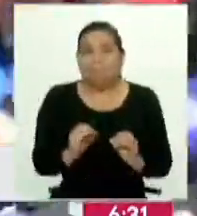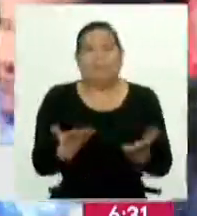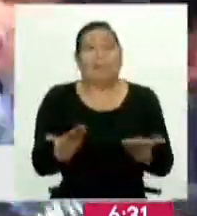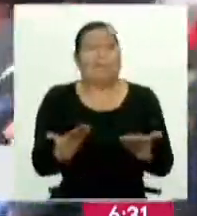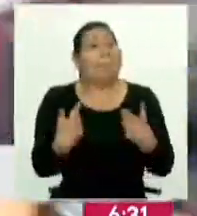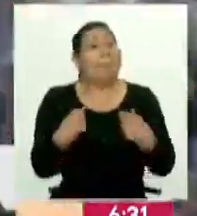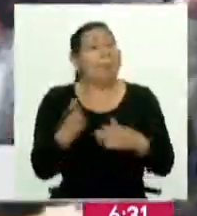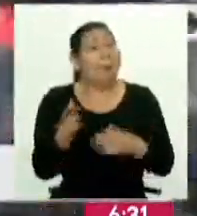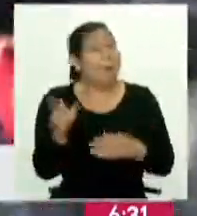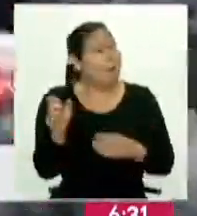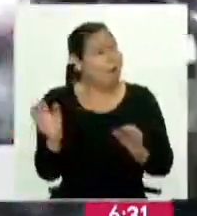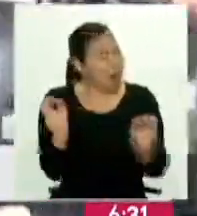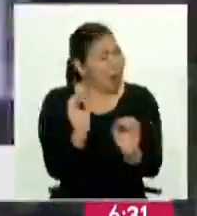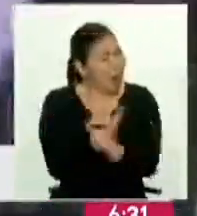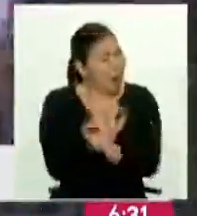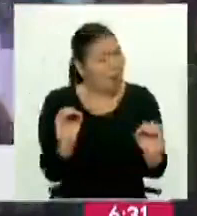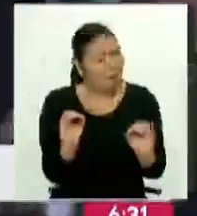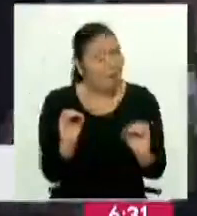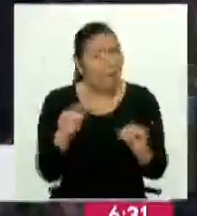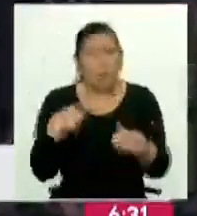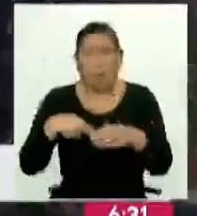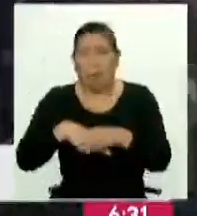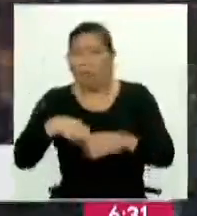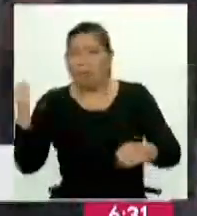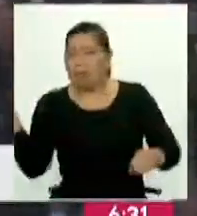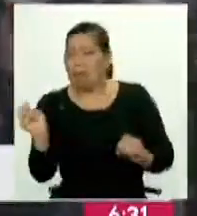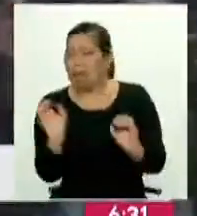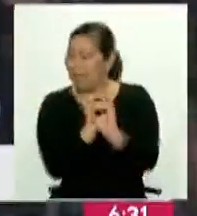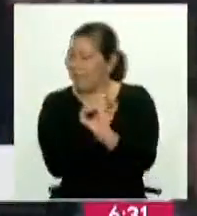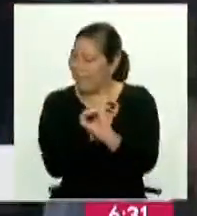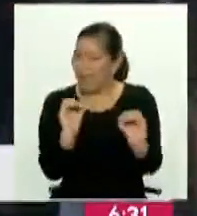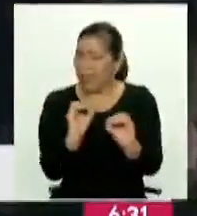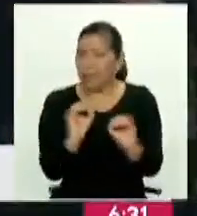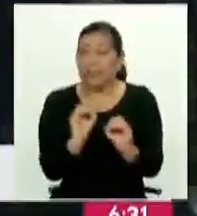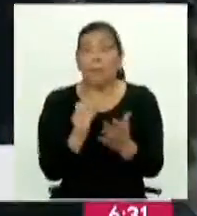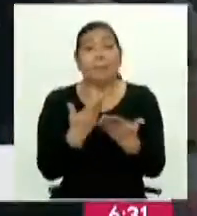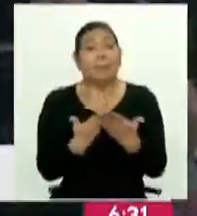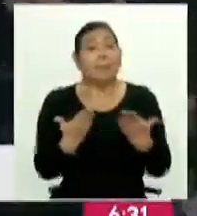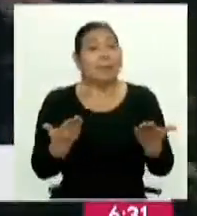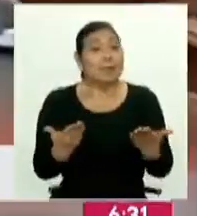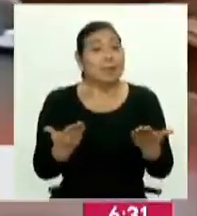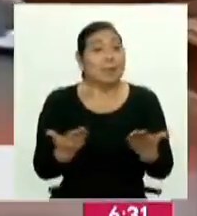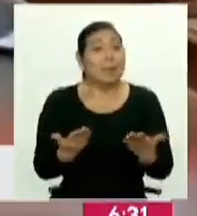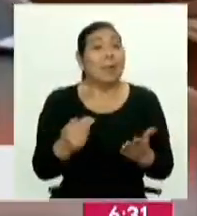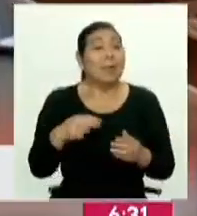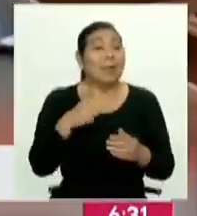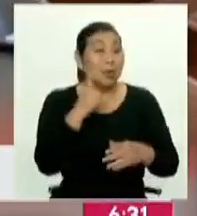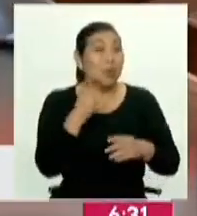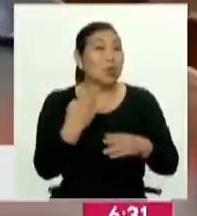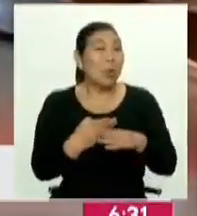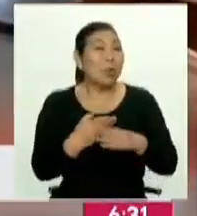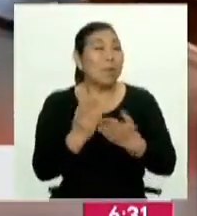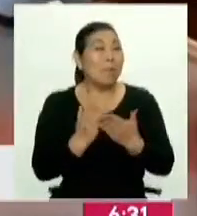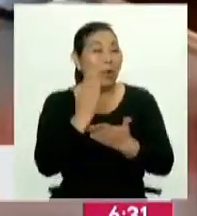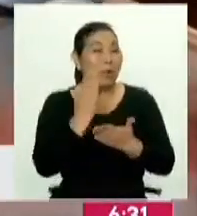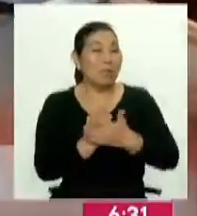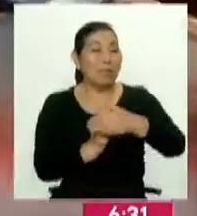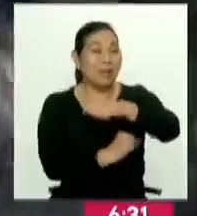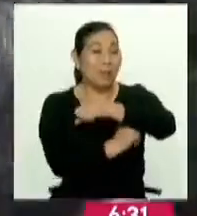aseguró que su defendido jamás abandonó el país y que tendría información relevante en el caso Puente Tarata 2.